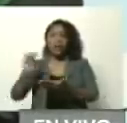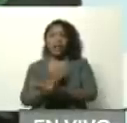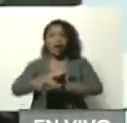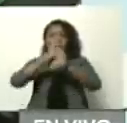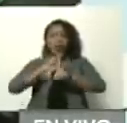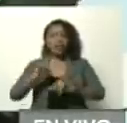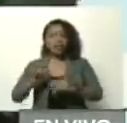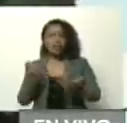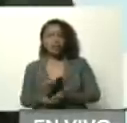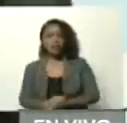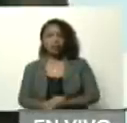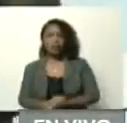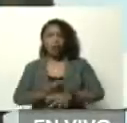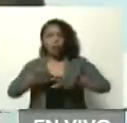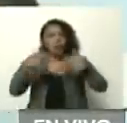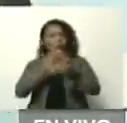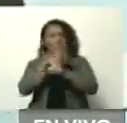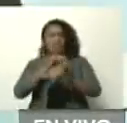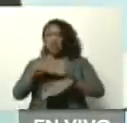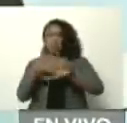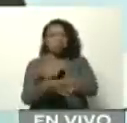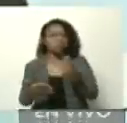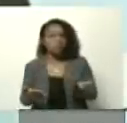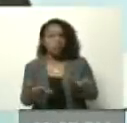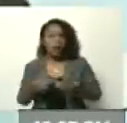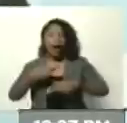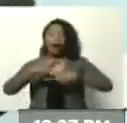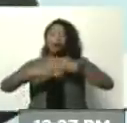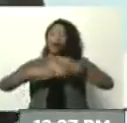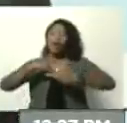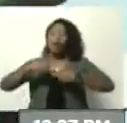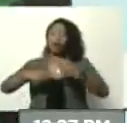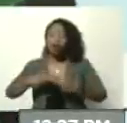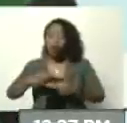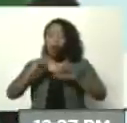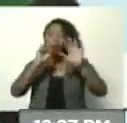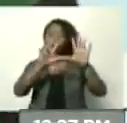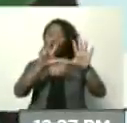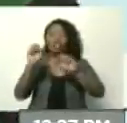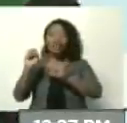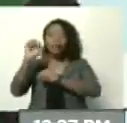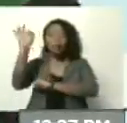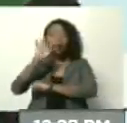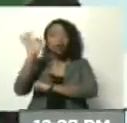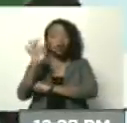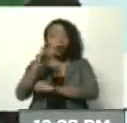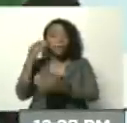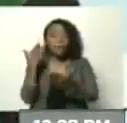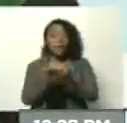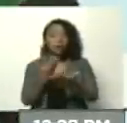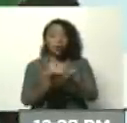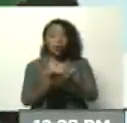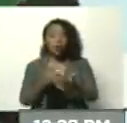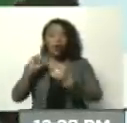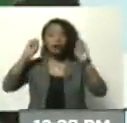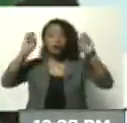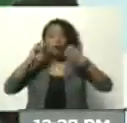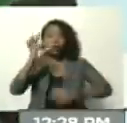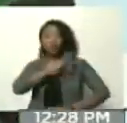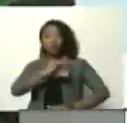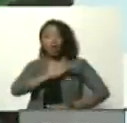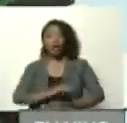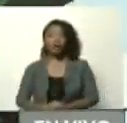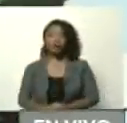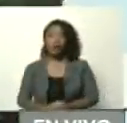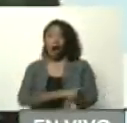cuál era la felicidad la revolución el 80% de su presupuesto era para el área social